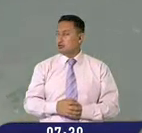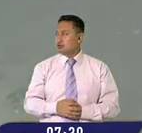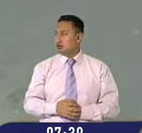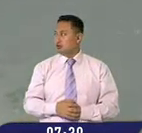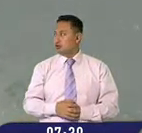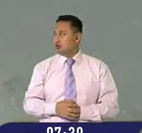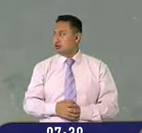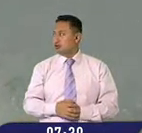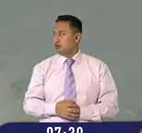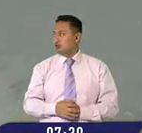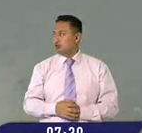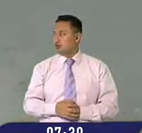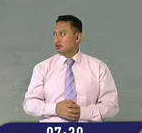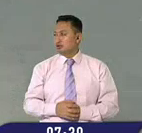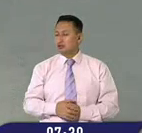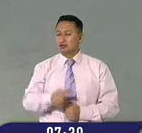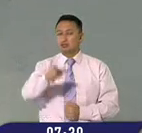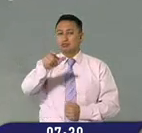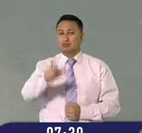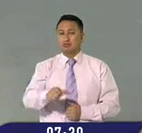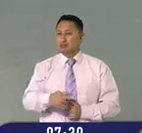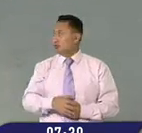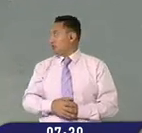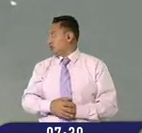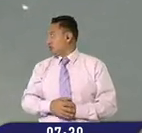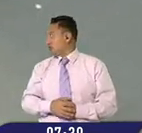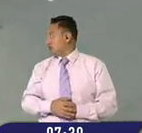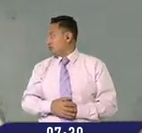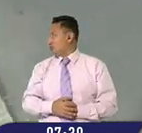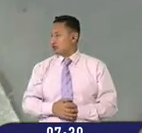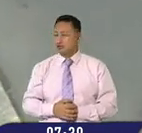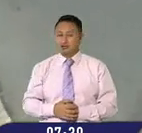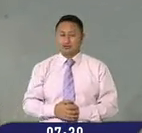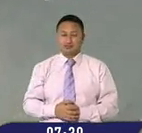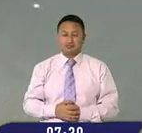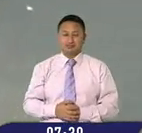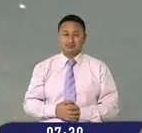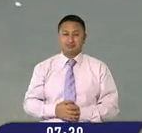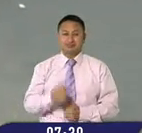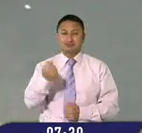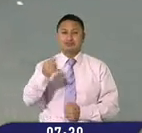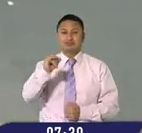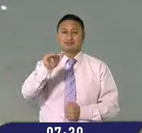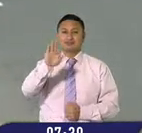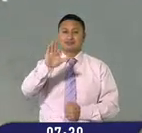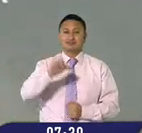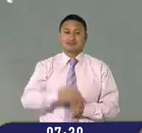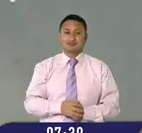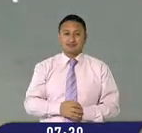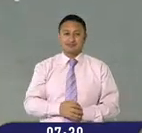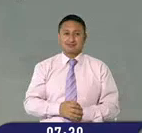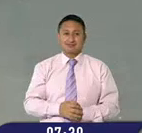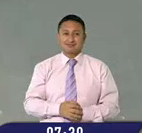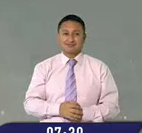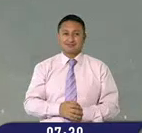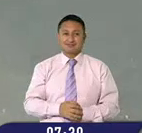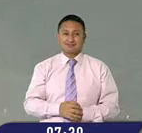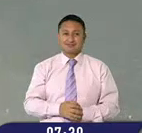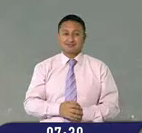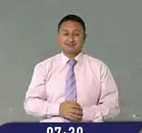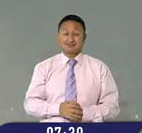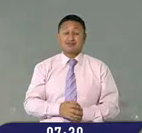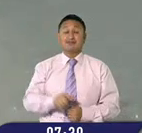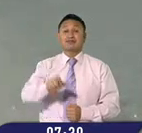ya agentes del CIAD, quienes están realizando el respectivo procedimiento. Según relatos de los ciudadanos